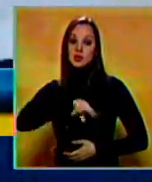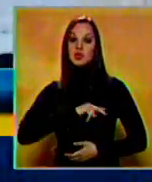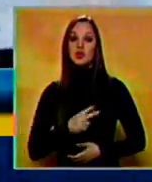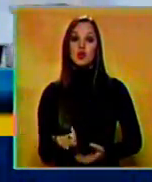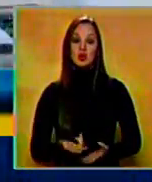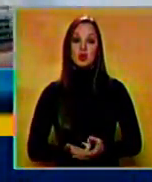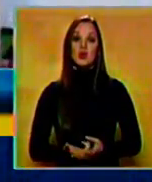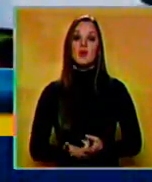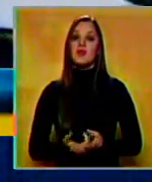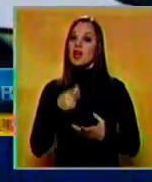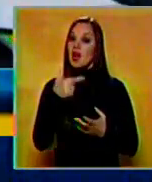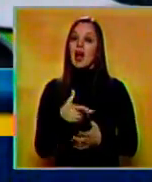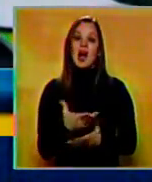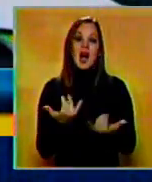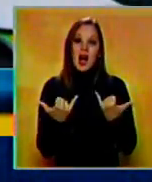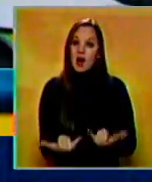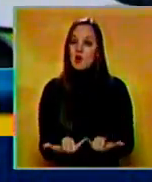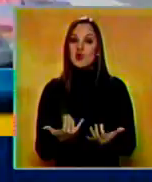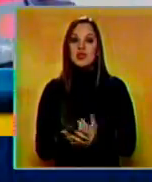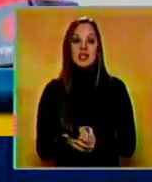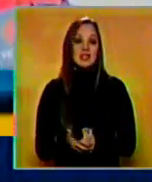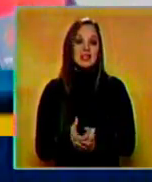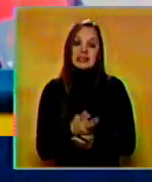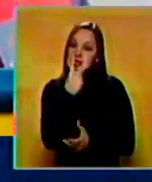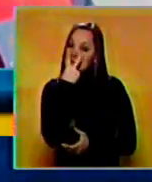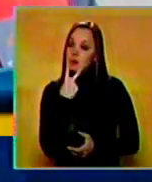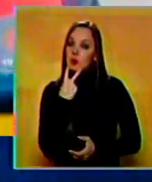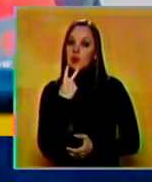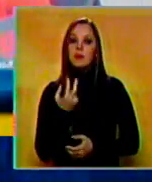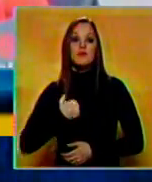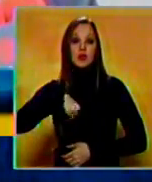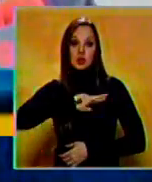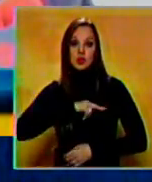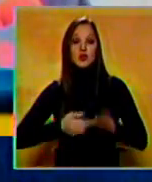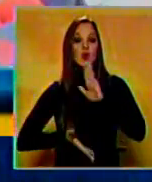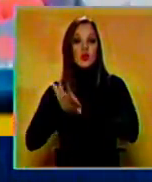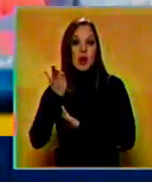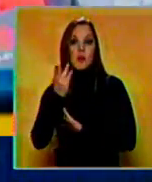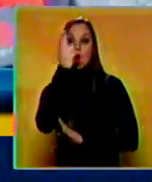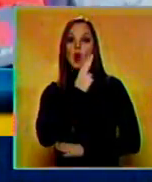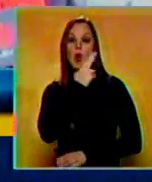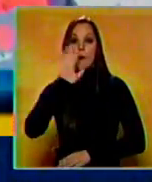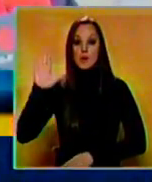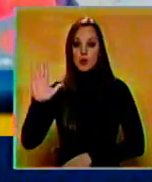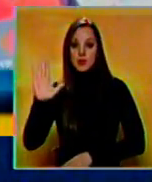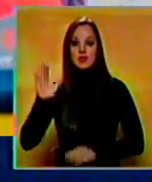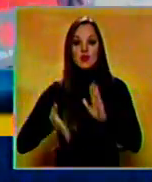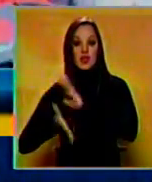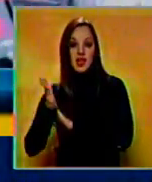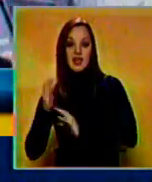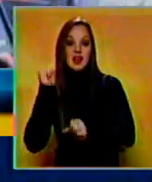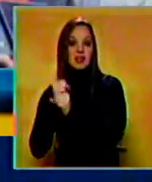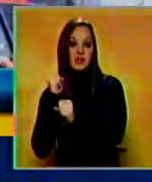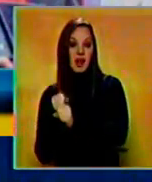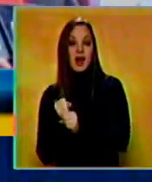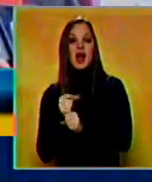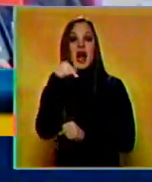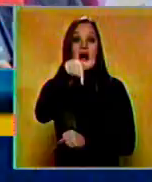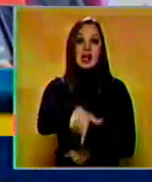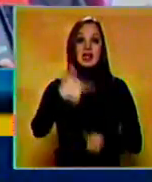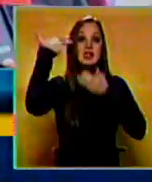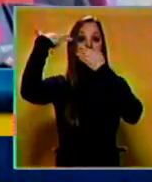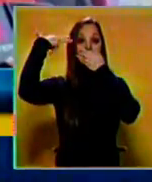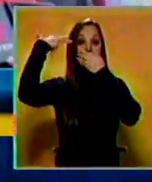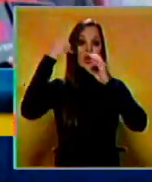enviando a la ruina. Nosotros cumplimos con el compromiso de salir a trabajar. El carro lo secuestraron aquí en el centro y lo llevaron a la UNE y lo